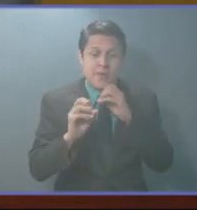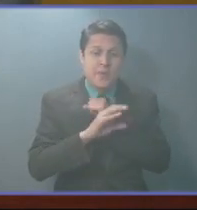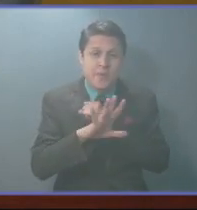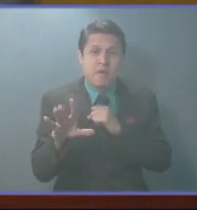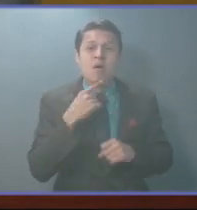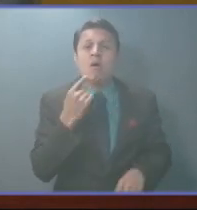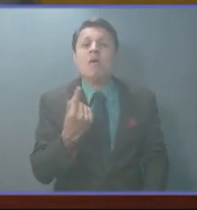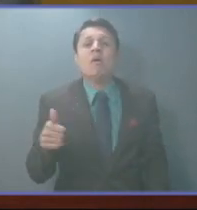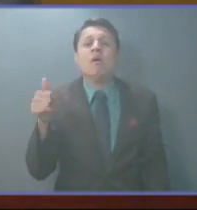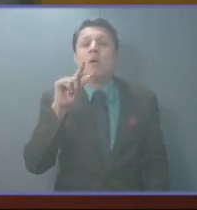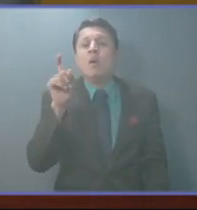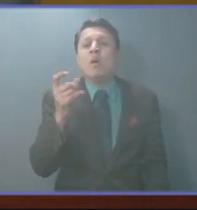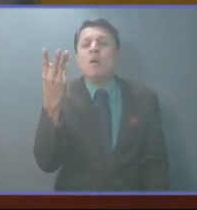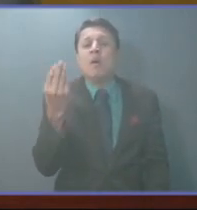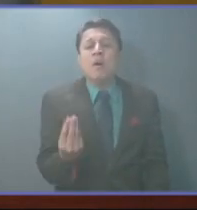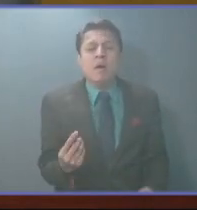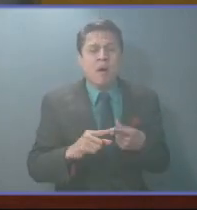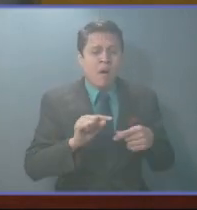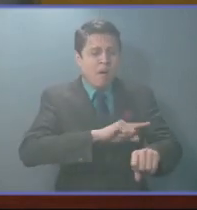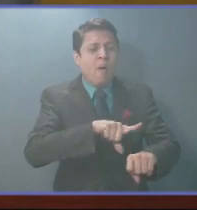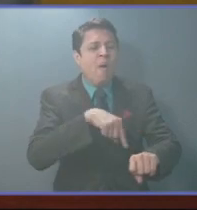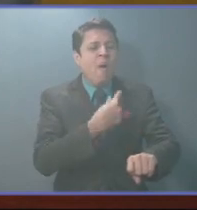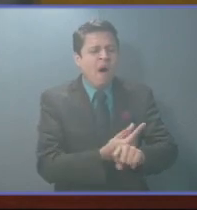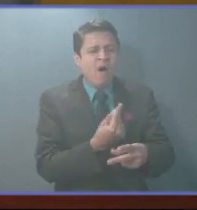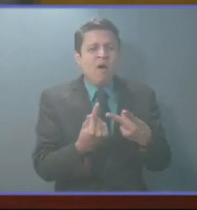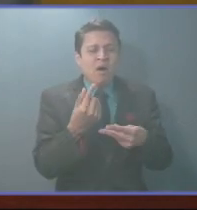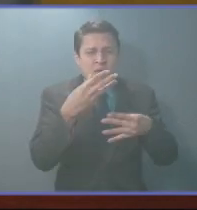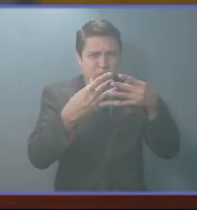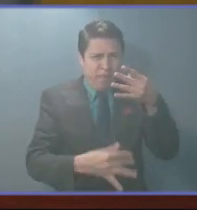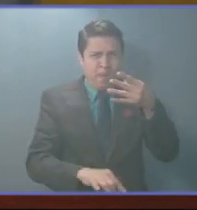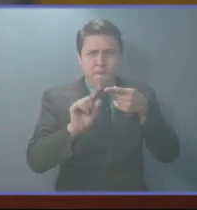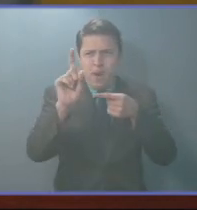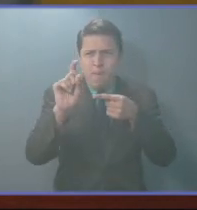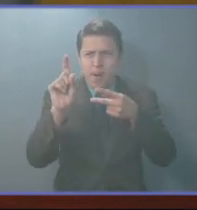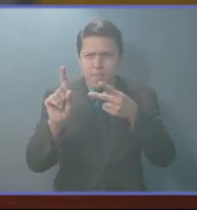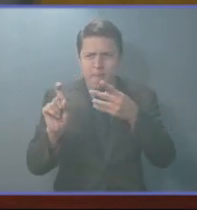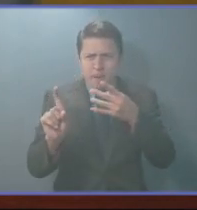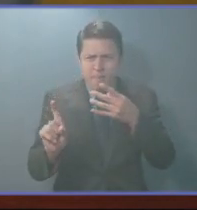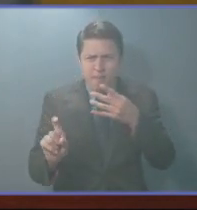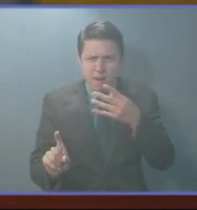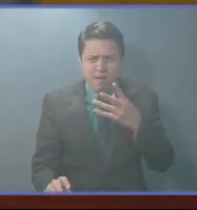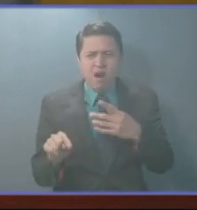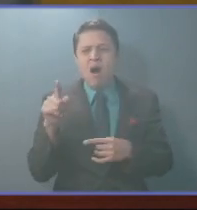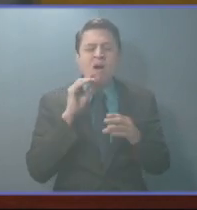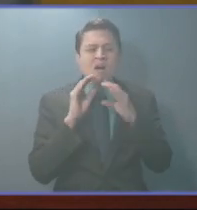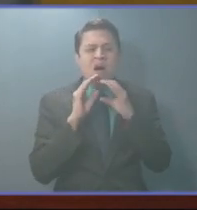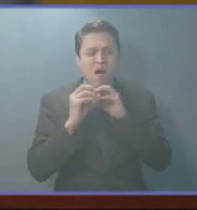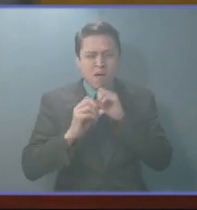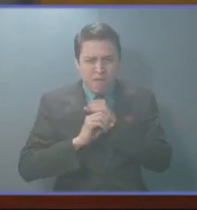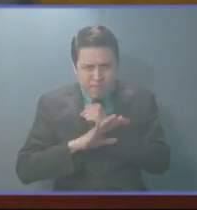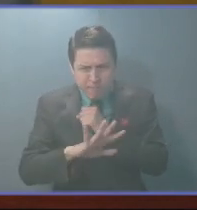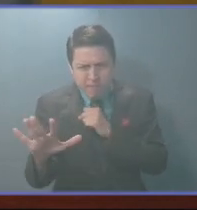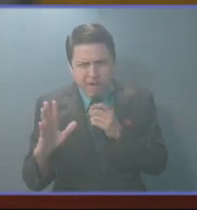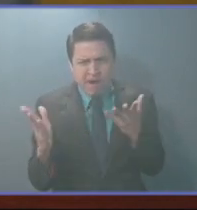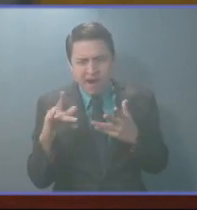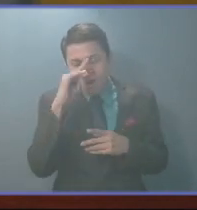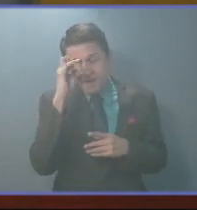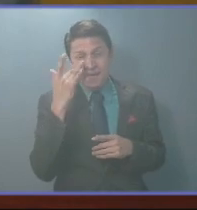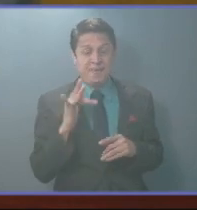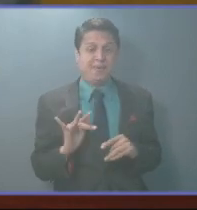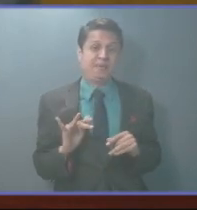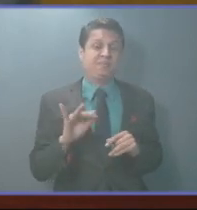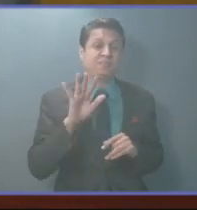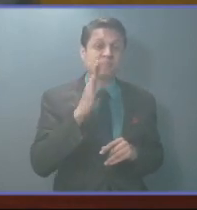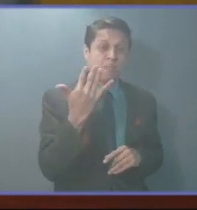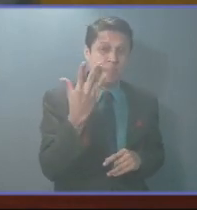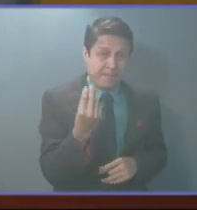se trate el día, la hora y las preguntas que deberá responder. Dicha comunicación se realizará por lo menos con